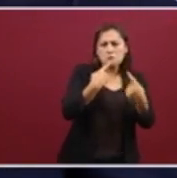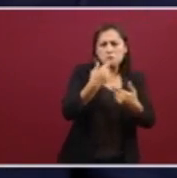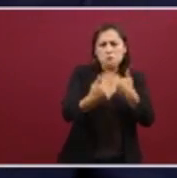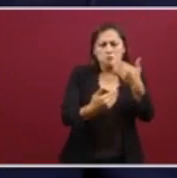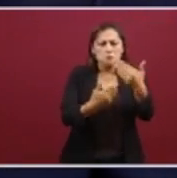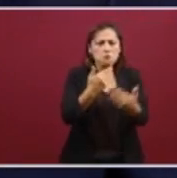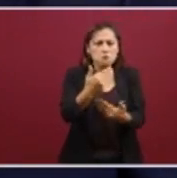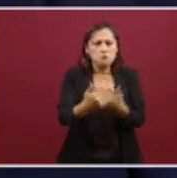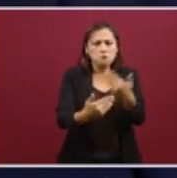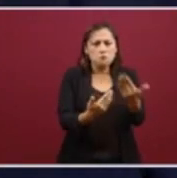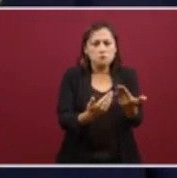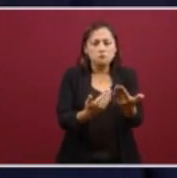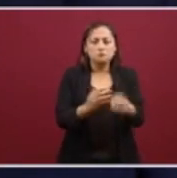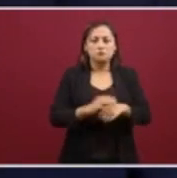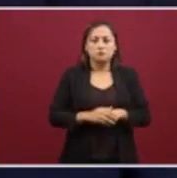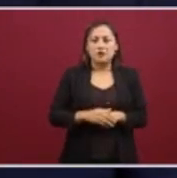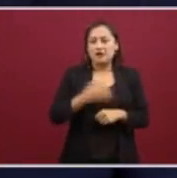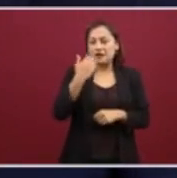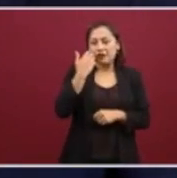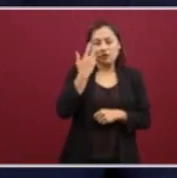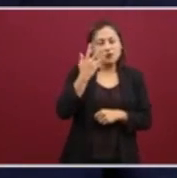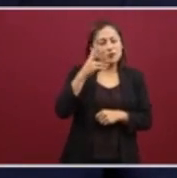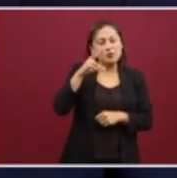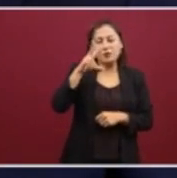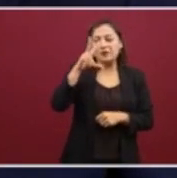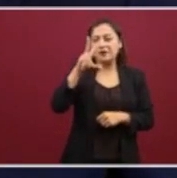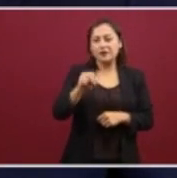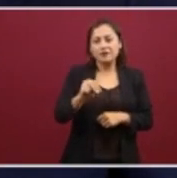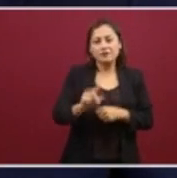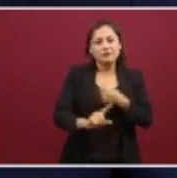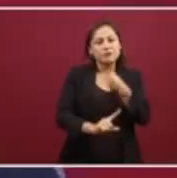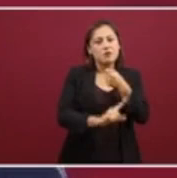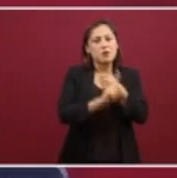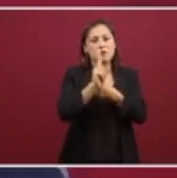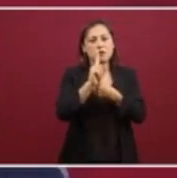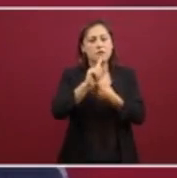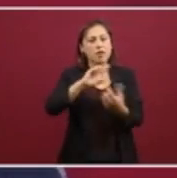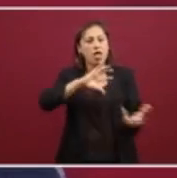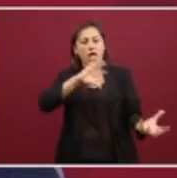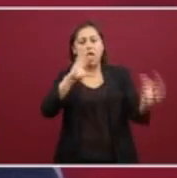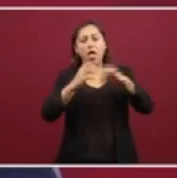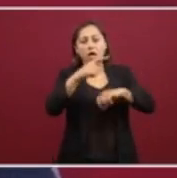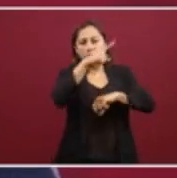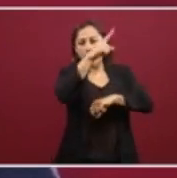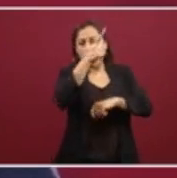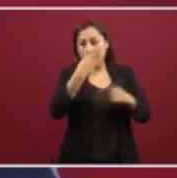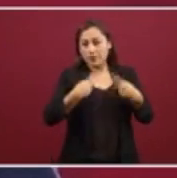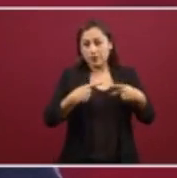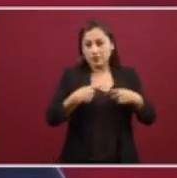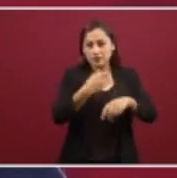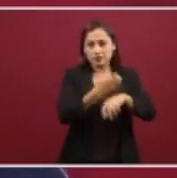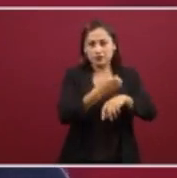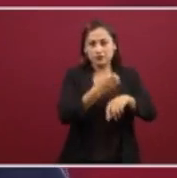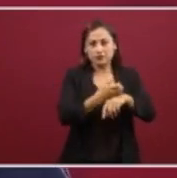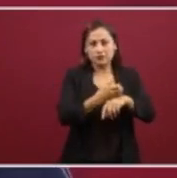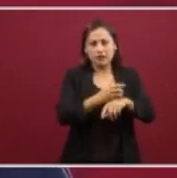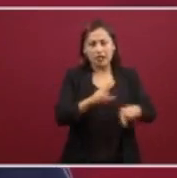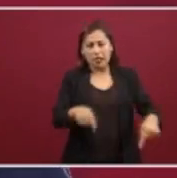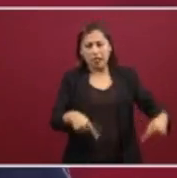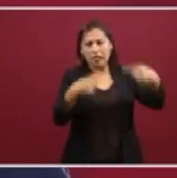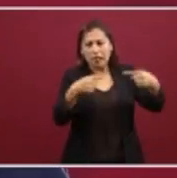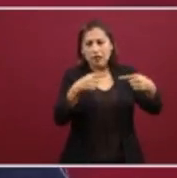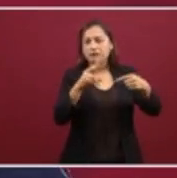mucho menos con el pueblo de Estados Unidos. Queremos mantener